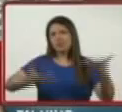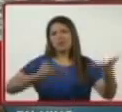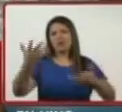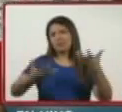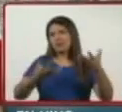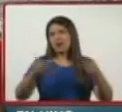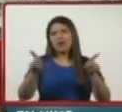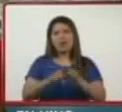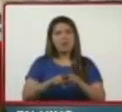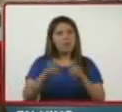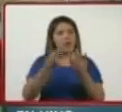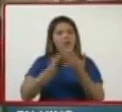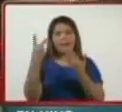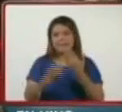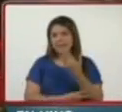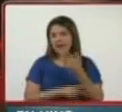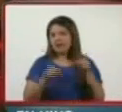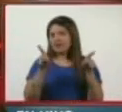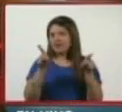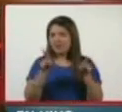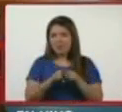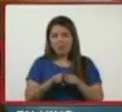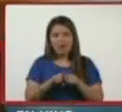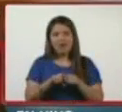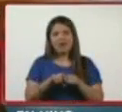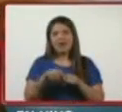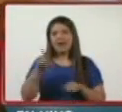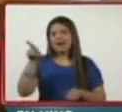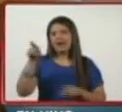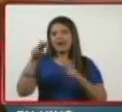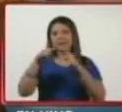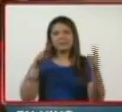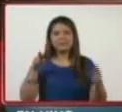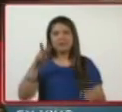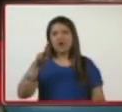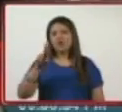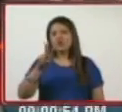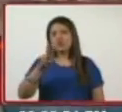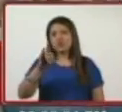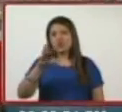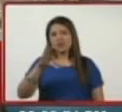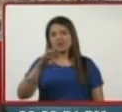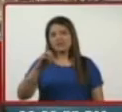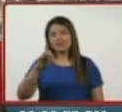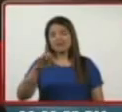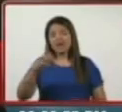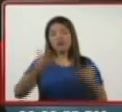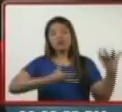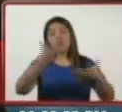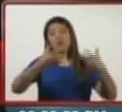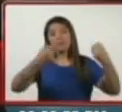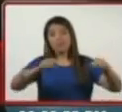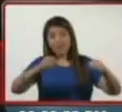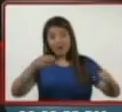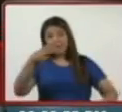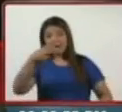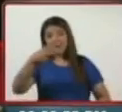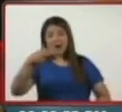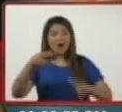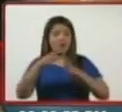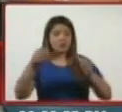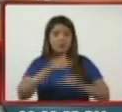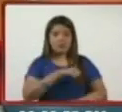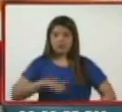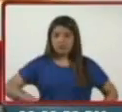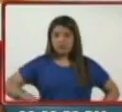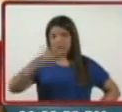mismo formato que ocurrió en Los Ruices. En Los Ruices nos quemaron la moto del efectivo, le dispararon a nuestros efectivos con